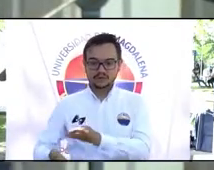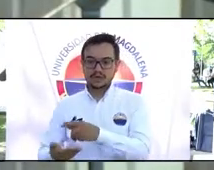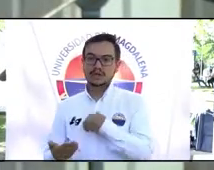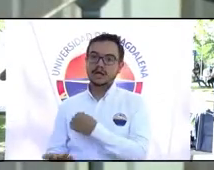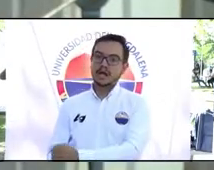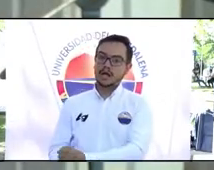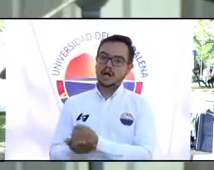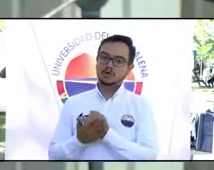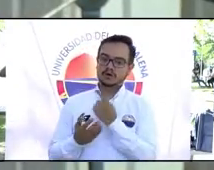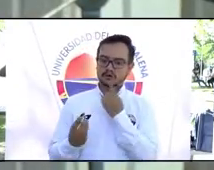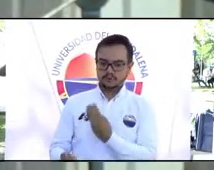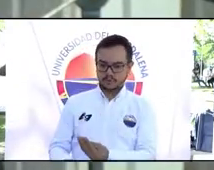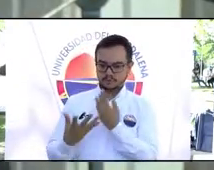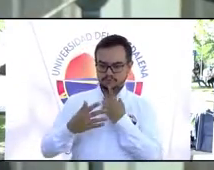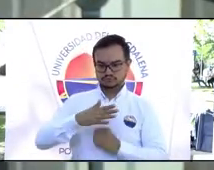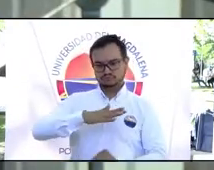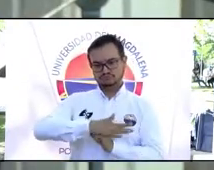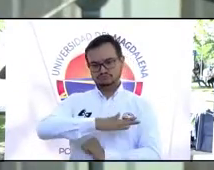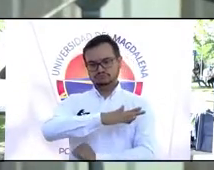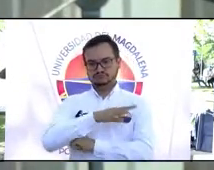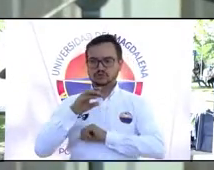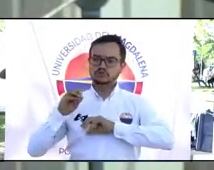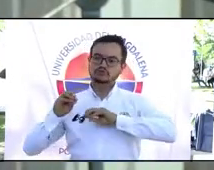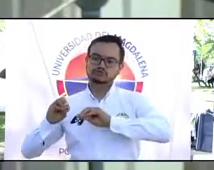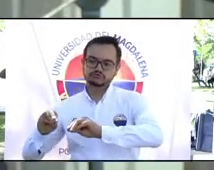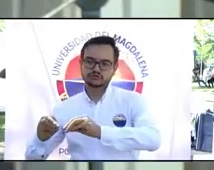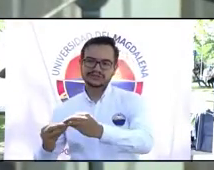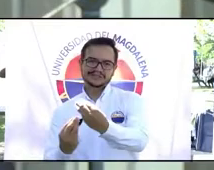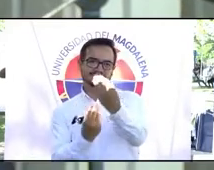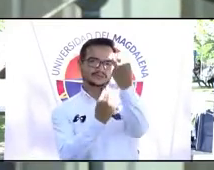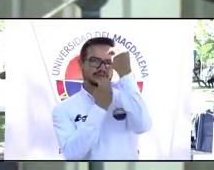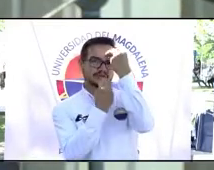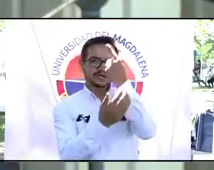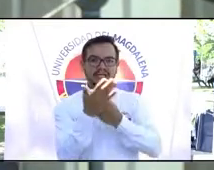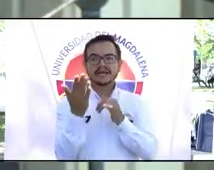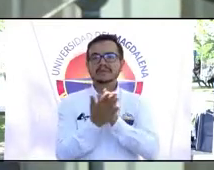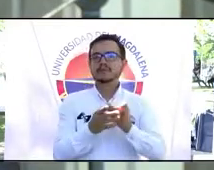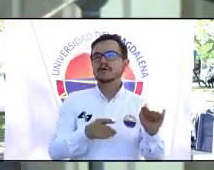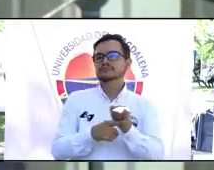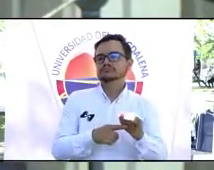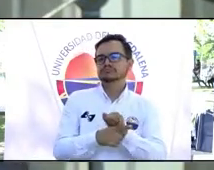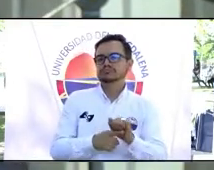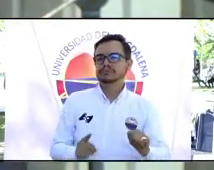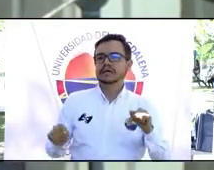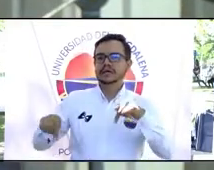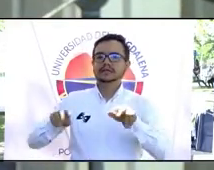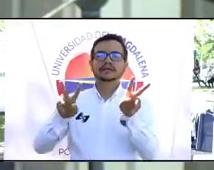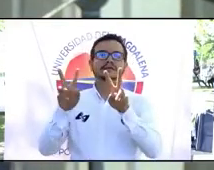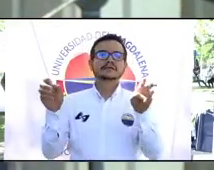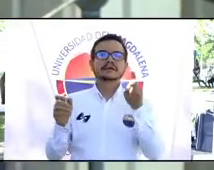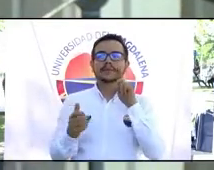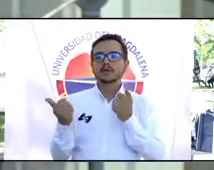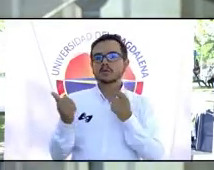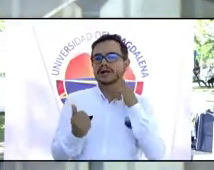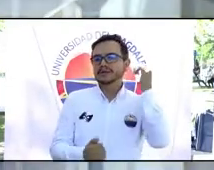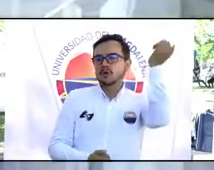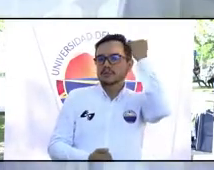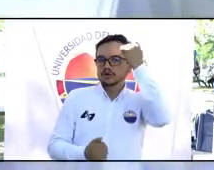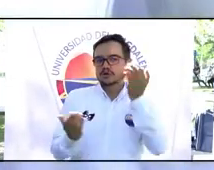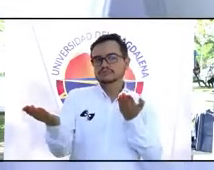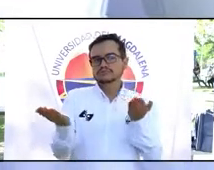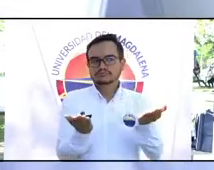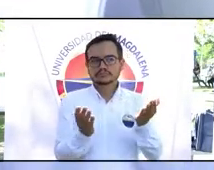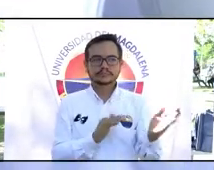enseñanza-aprendizaje que se desarrollan durante la realización de actividades de las prácticas formativas en el estamento docencia-servicio.